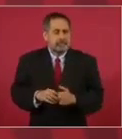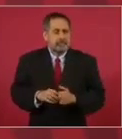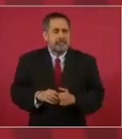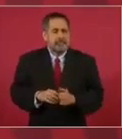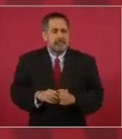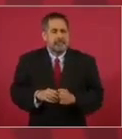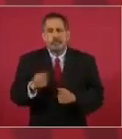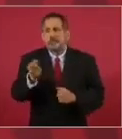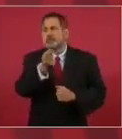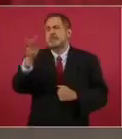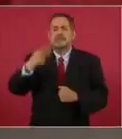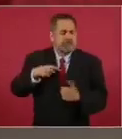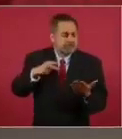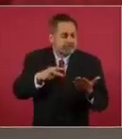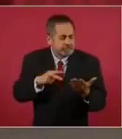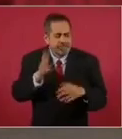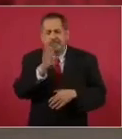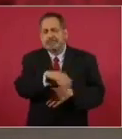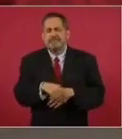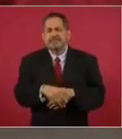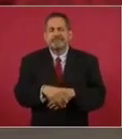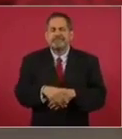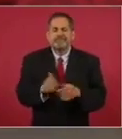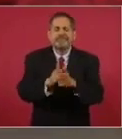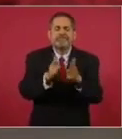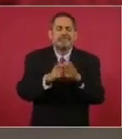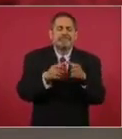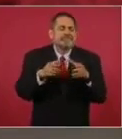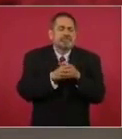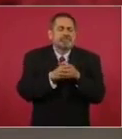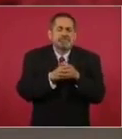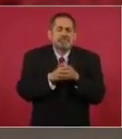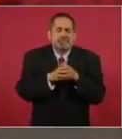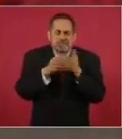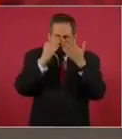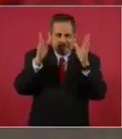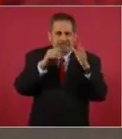vieron, pero pues son sectarios o están